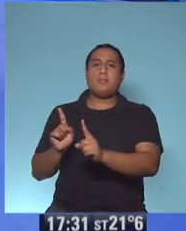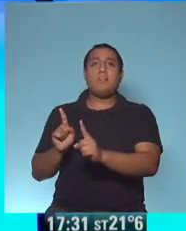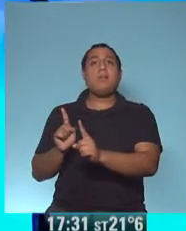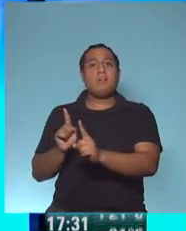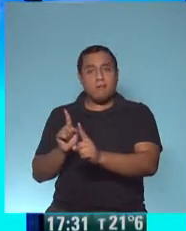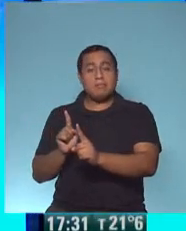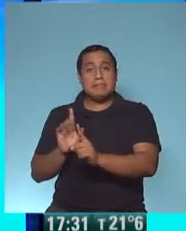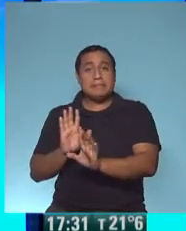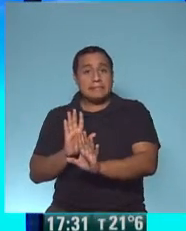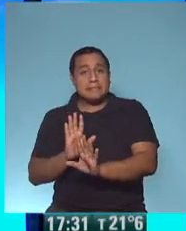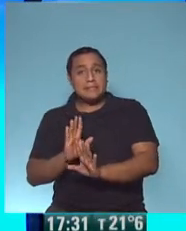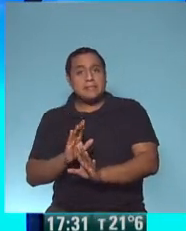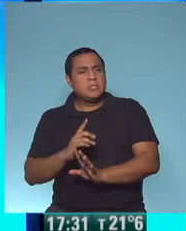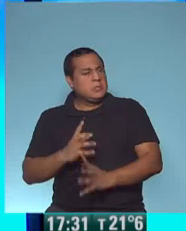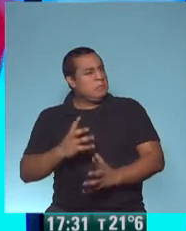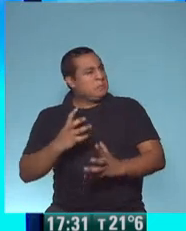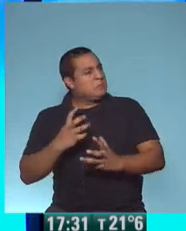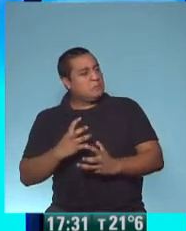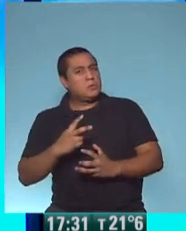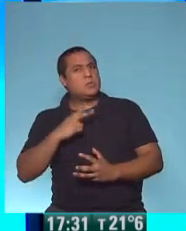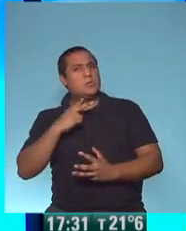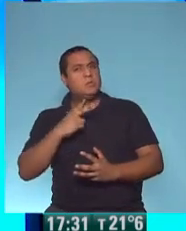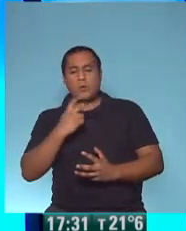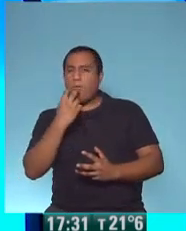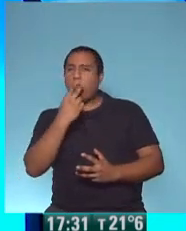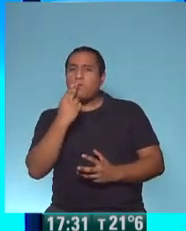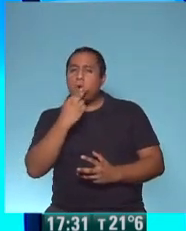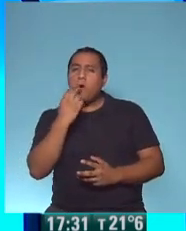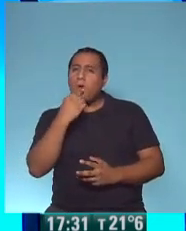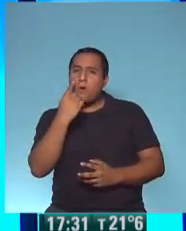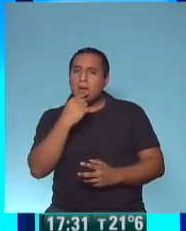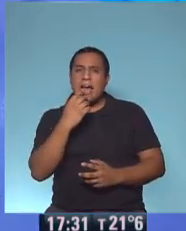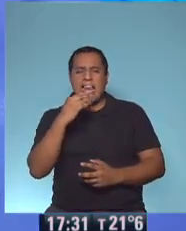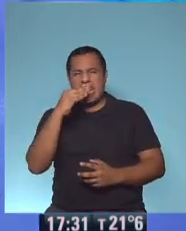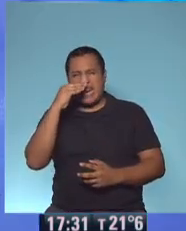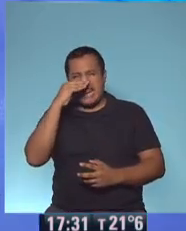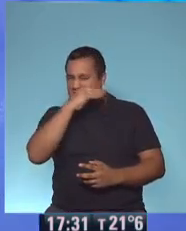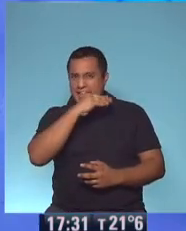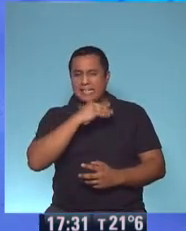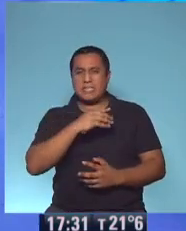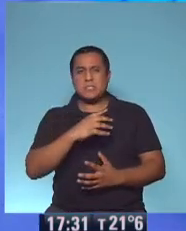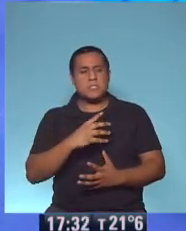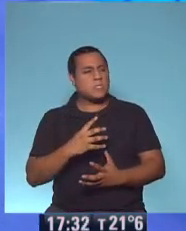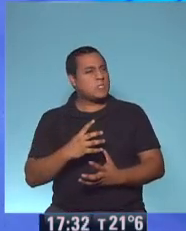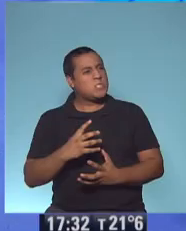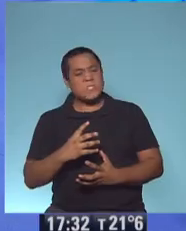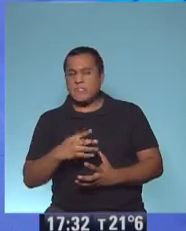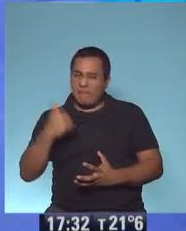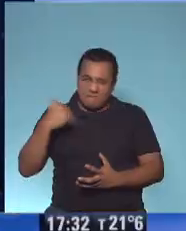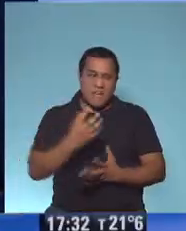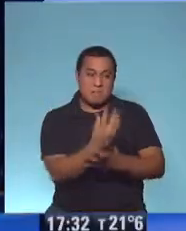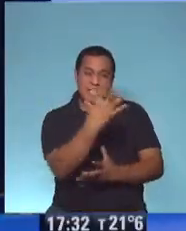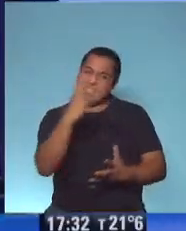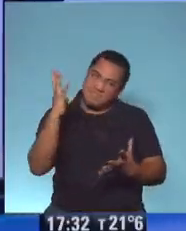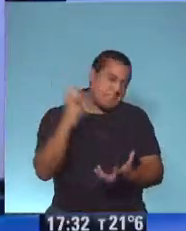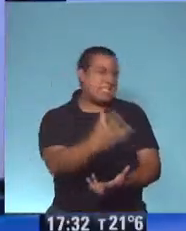Pues entonces rugió con su gran boca negra de horno. ¡Te quitaré la planta